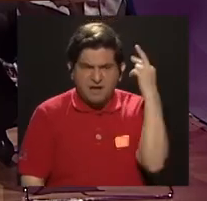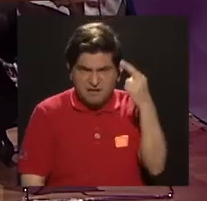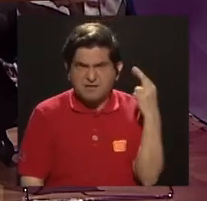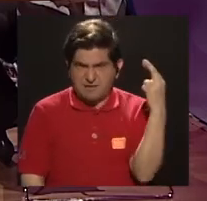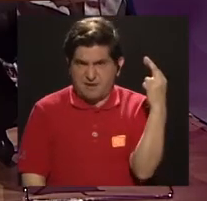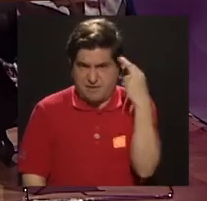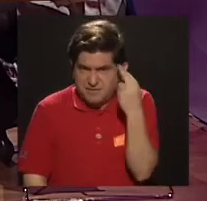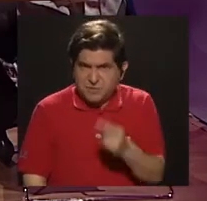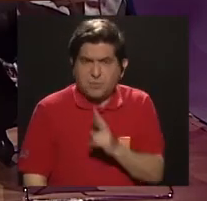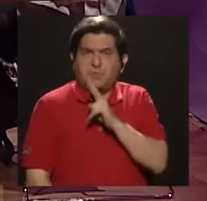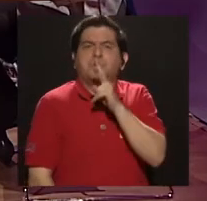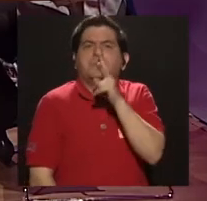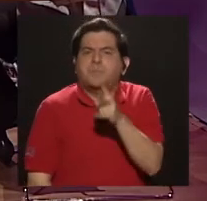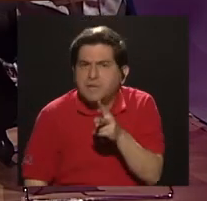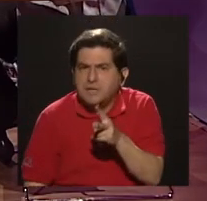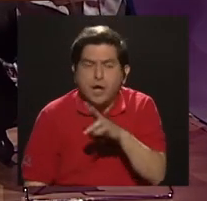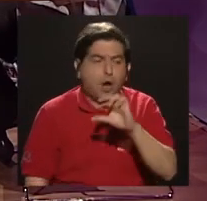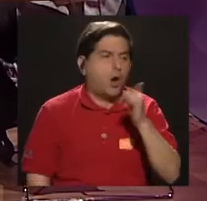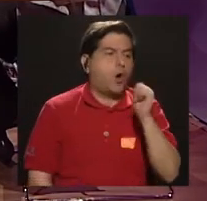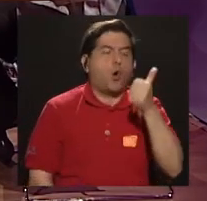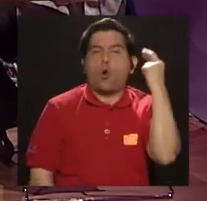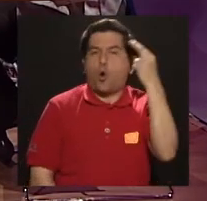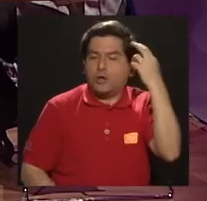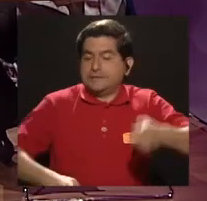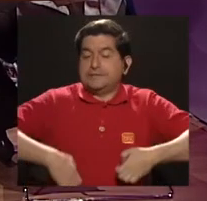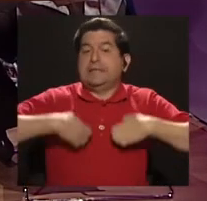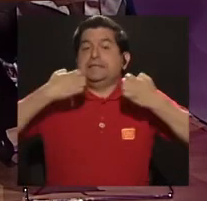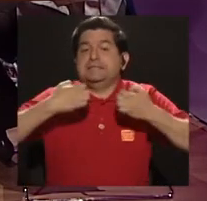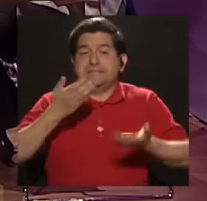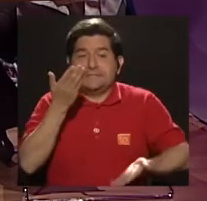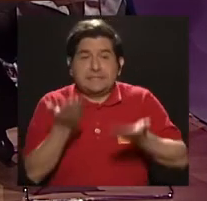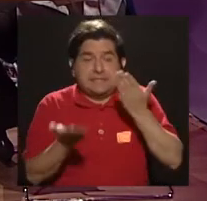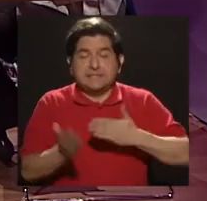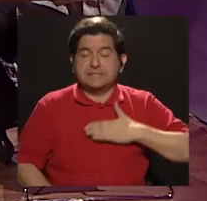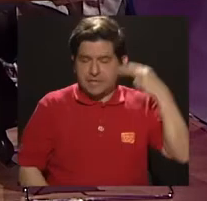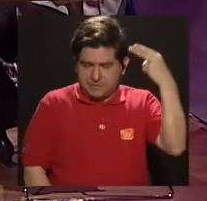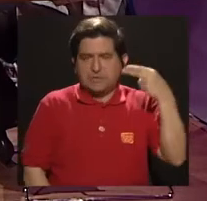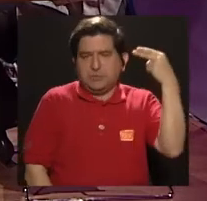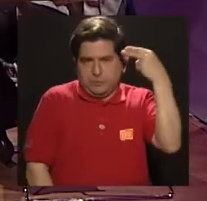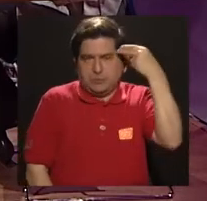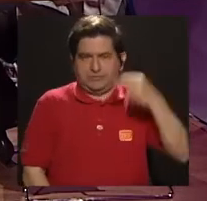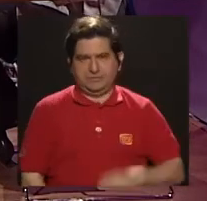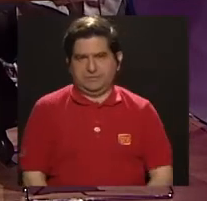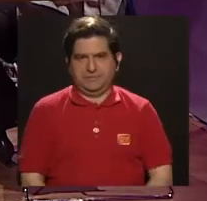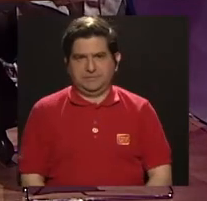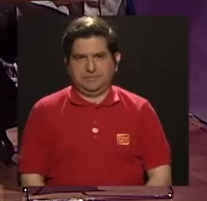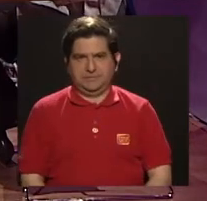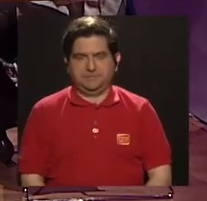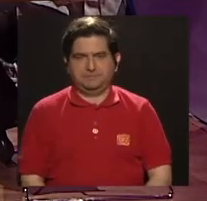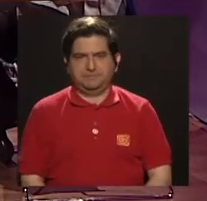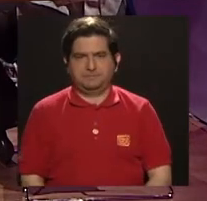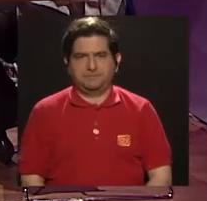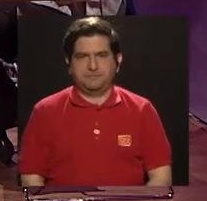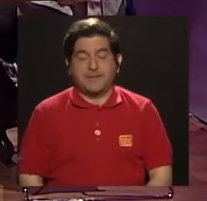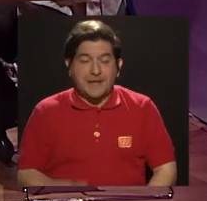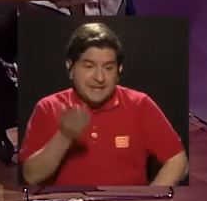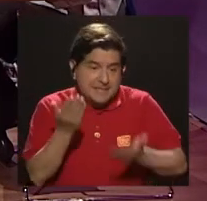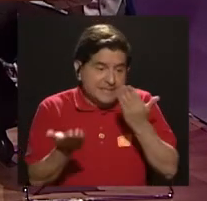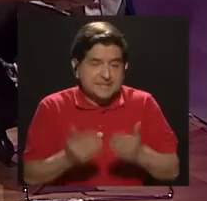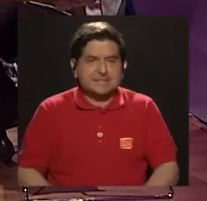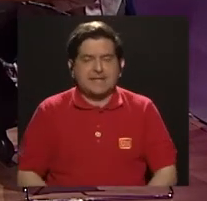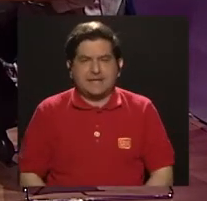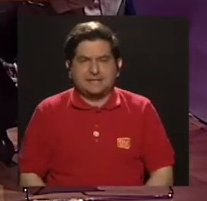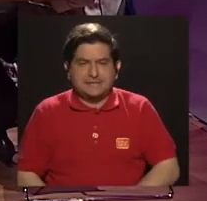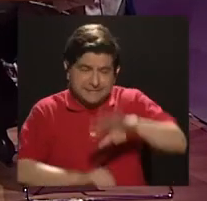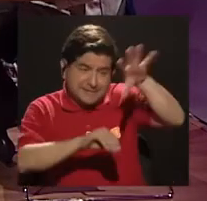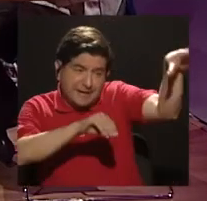real o hay otras razones que están hipótesis yo creo que a la vez adicionalmente